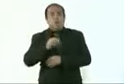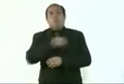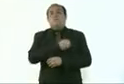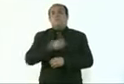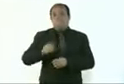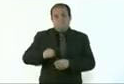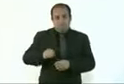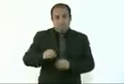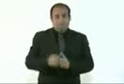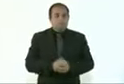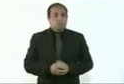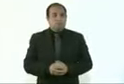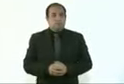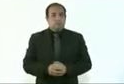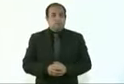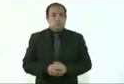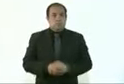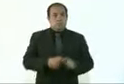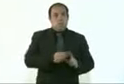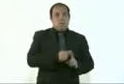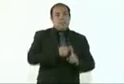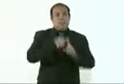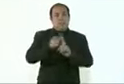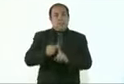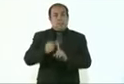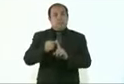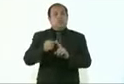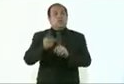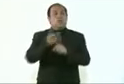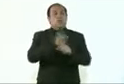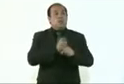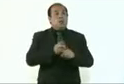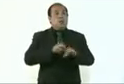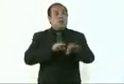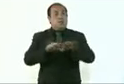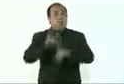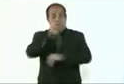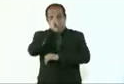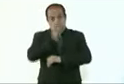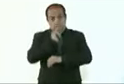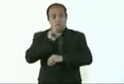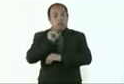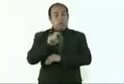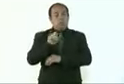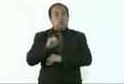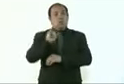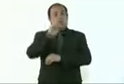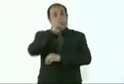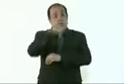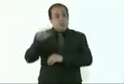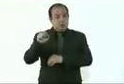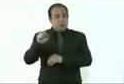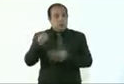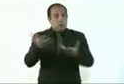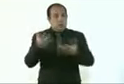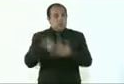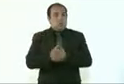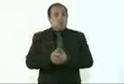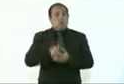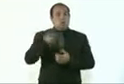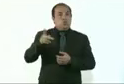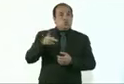obligatoria. Entonces, se está orientando a los empleadores y también en el caso del IMSS ya hicieron la parte